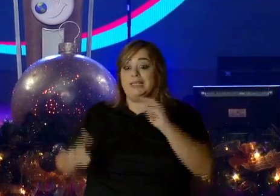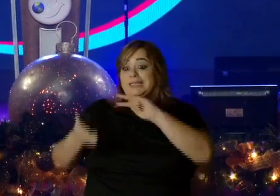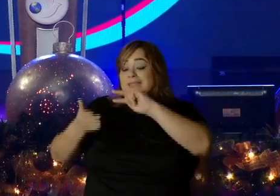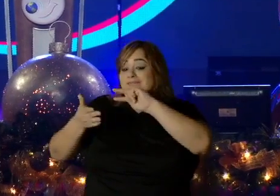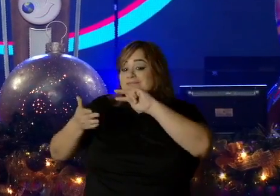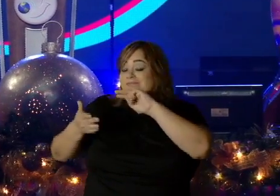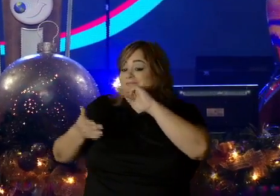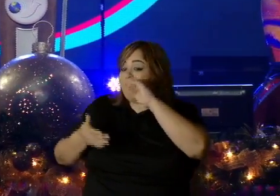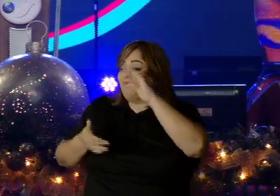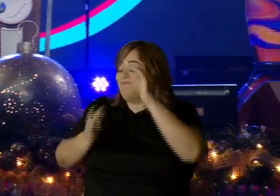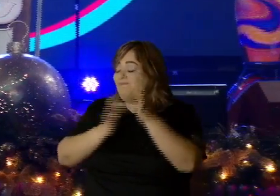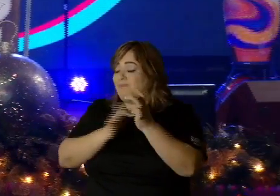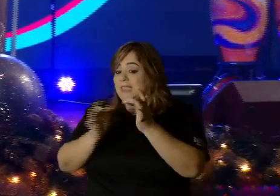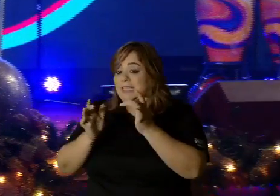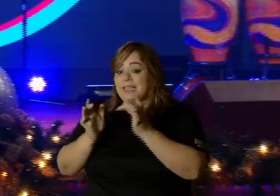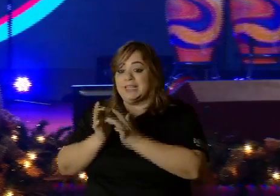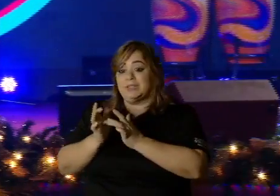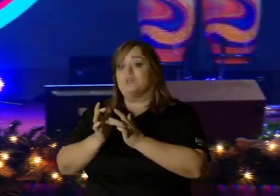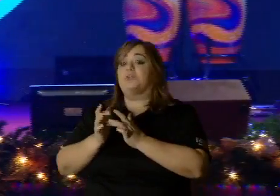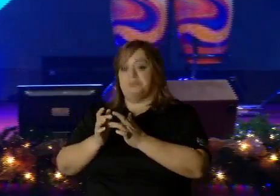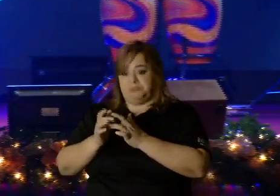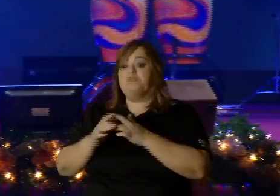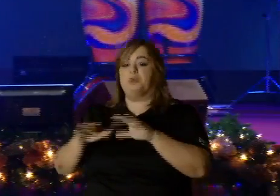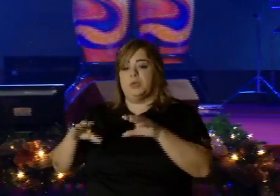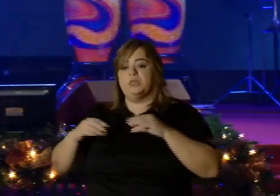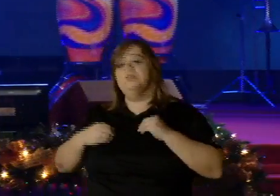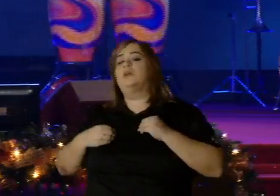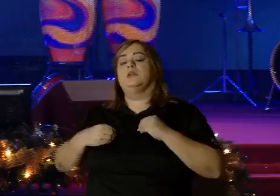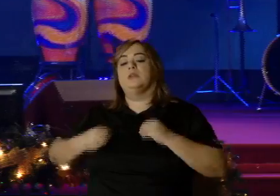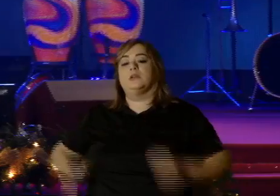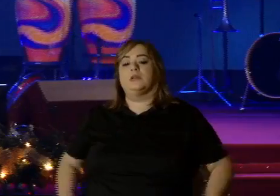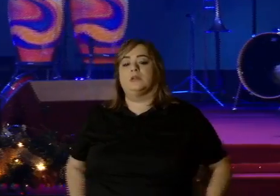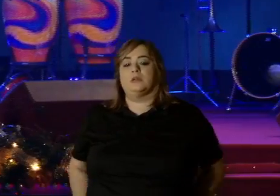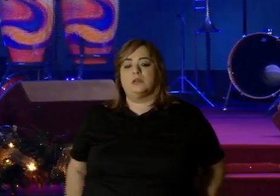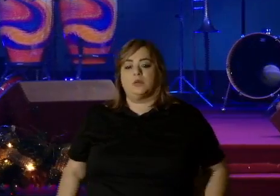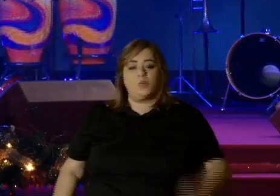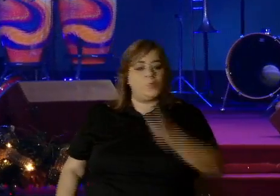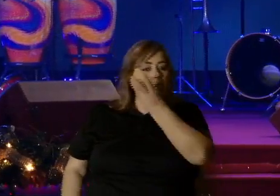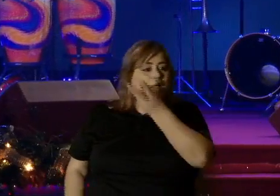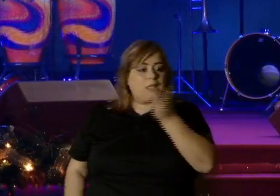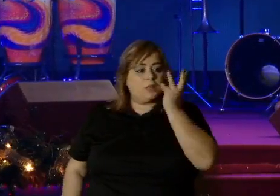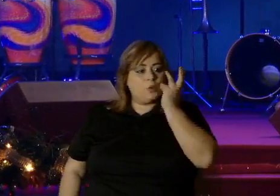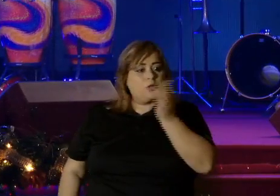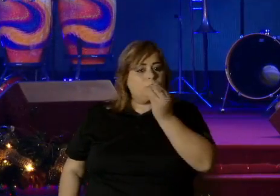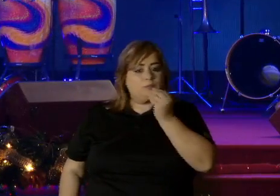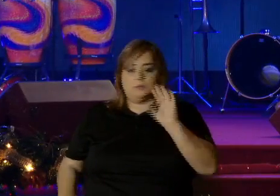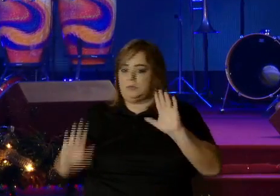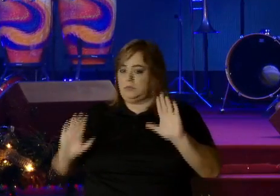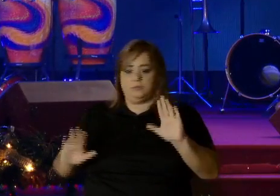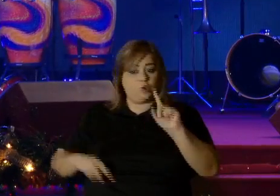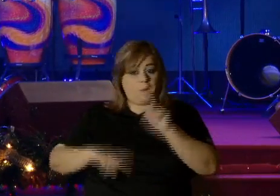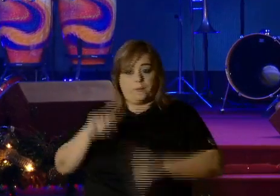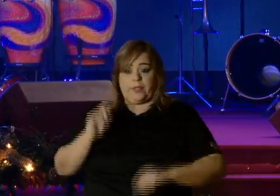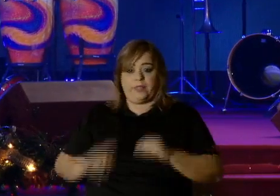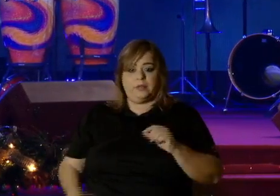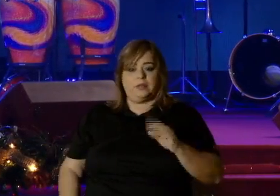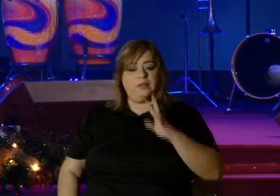estoy dispuesta a todo. Una vez más, no importa. Hay gente que me dice, pastora, manténgase en silencio. Y yo, si me callo.